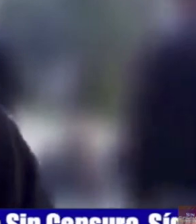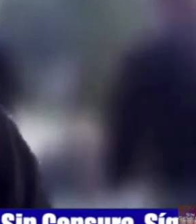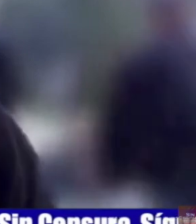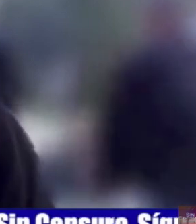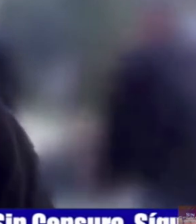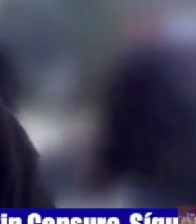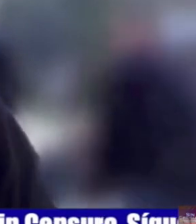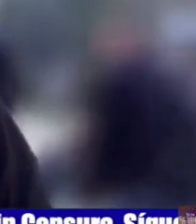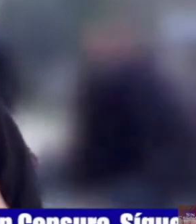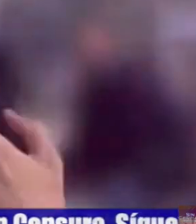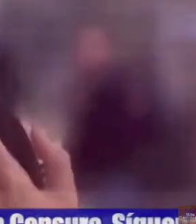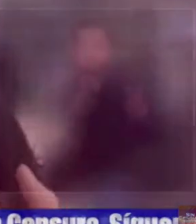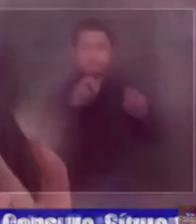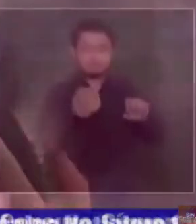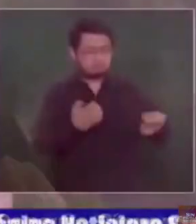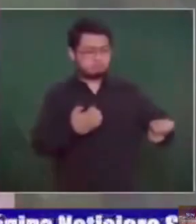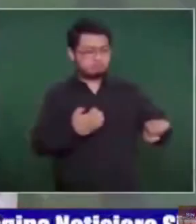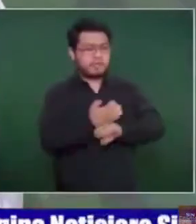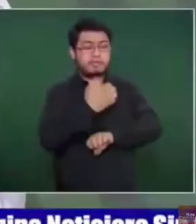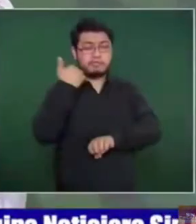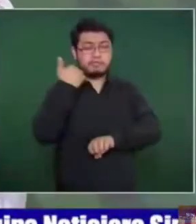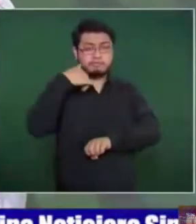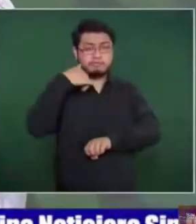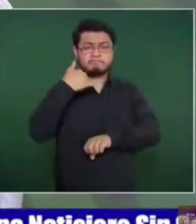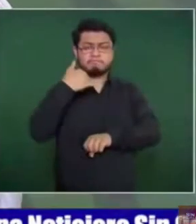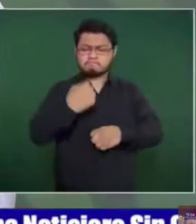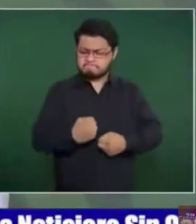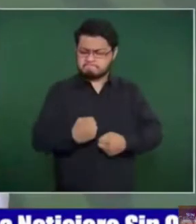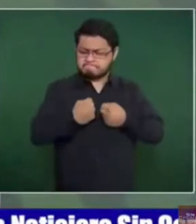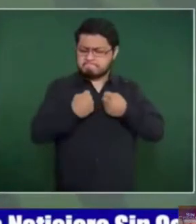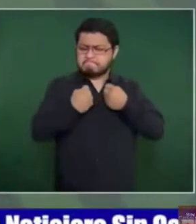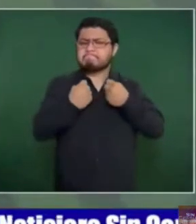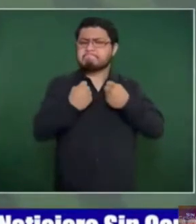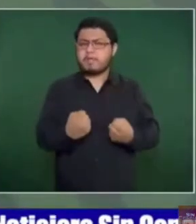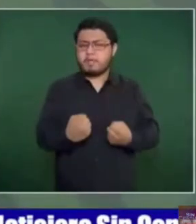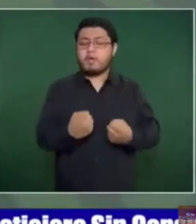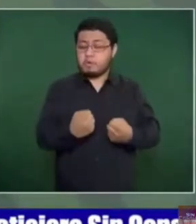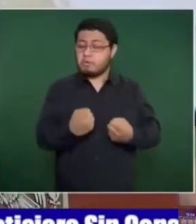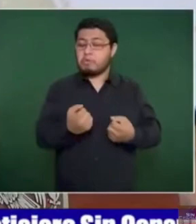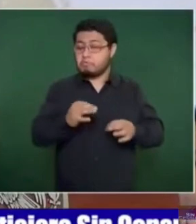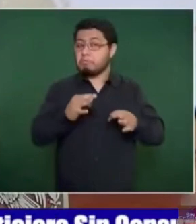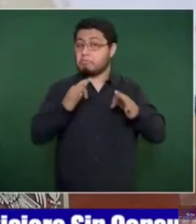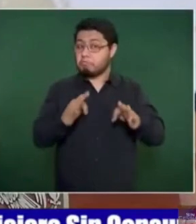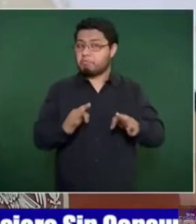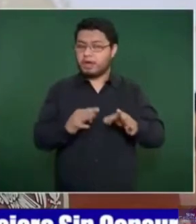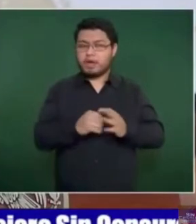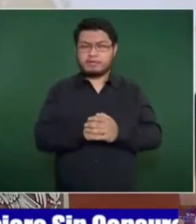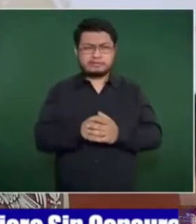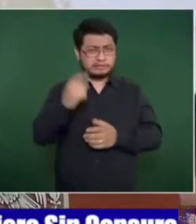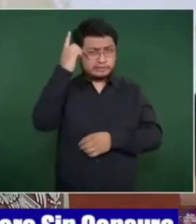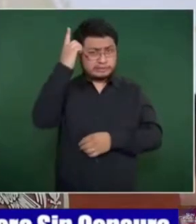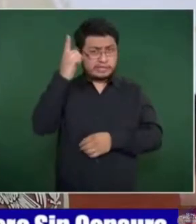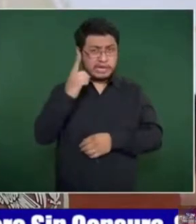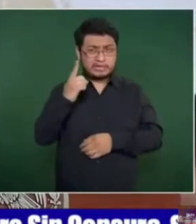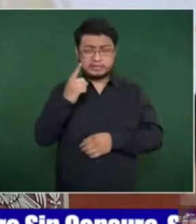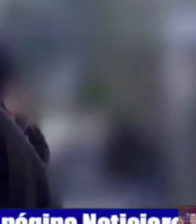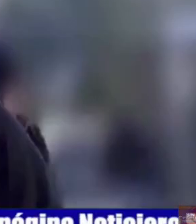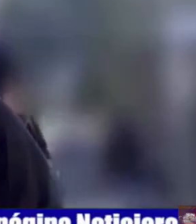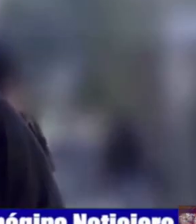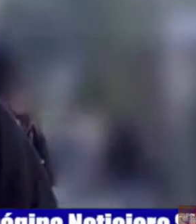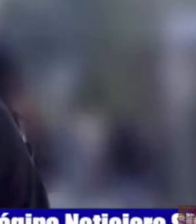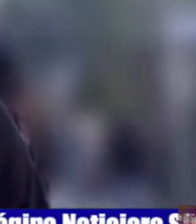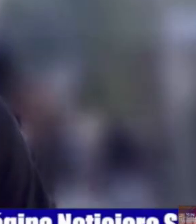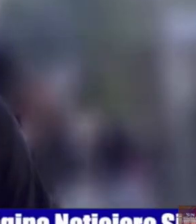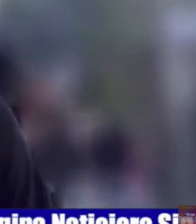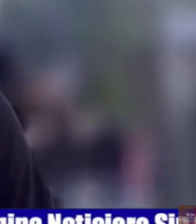Obrador, a pesar de que estas reacciones pasen por encima de los ciudadanos y ciudadanas a las que